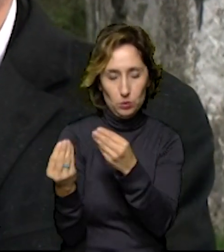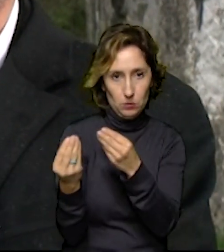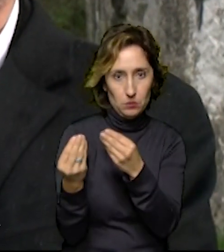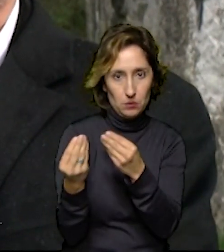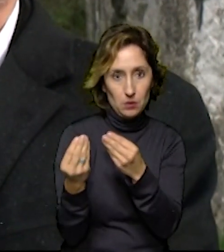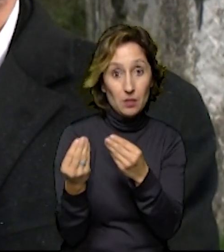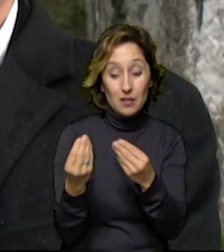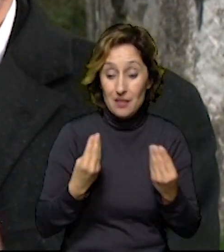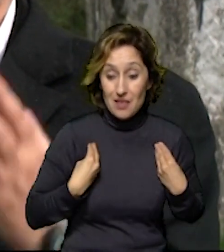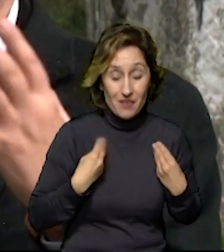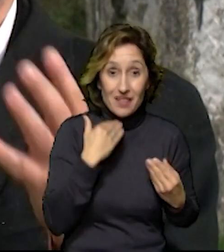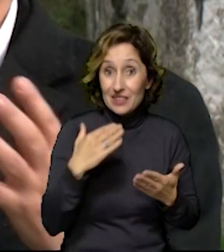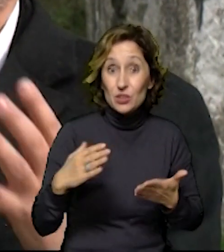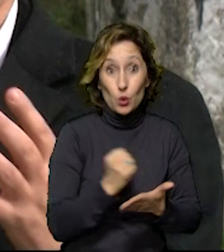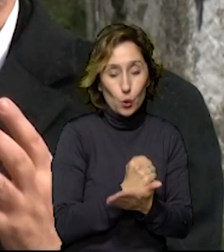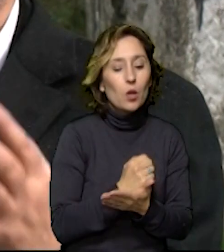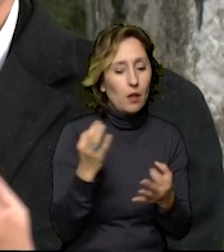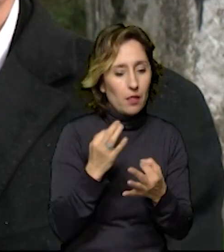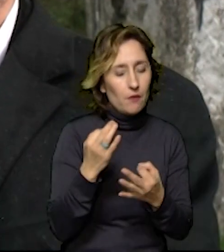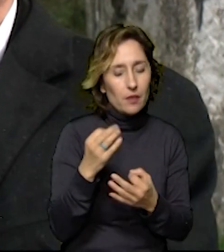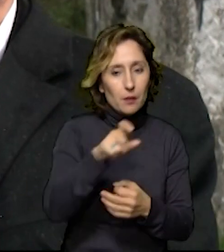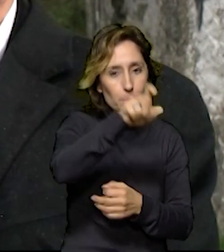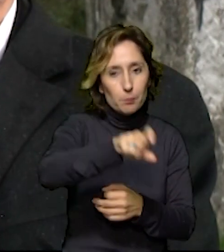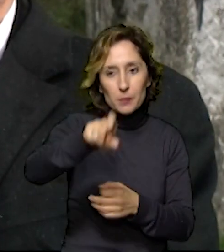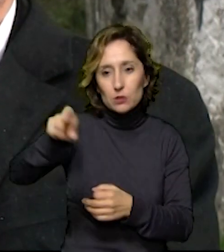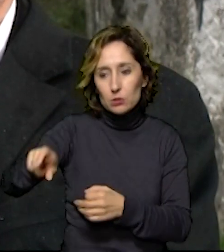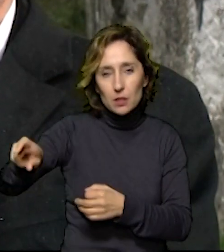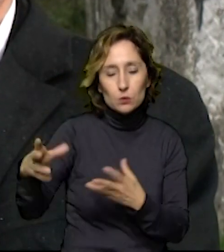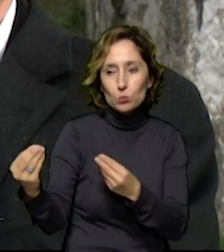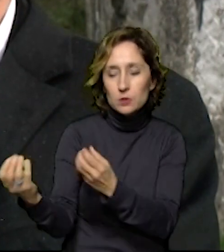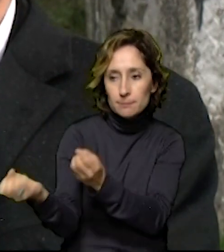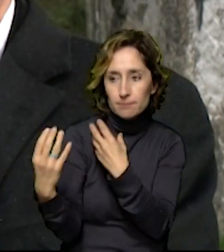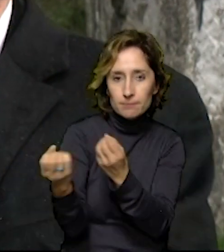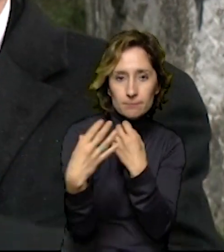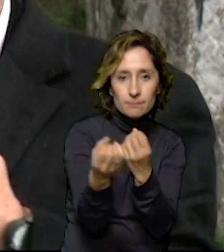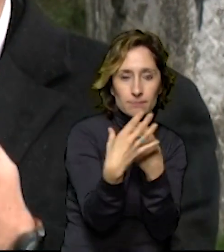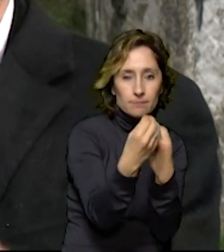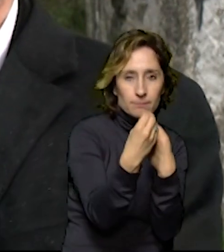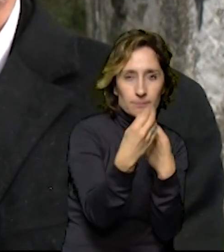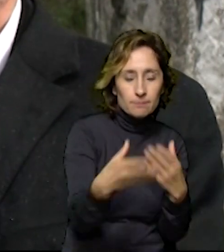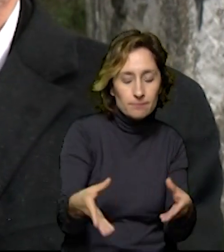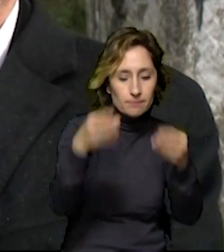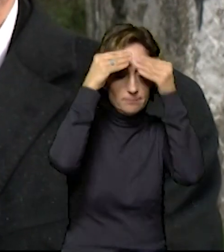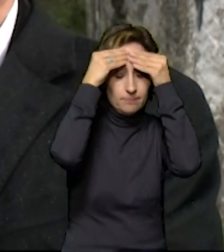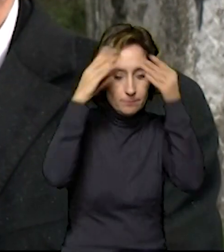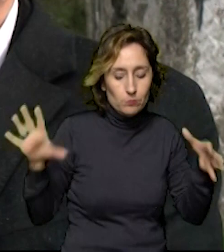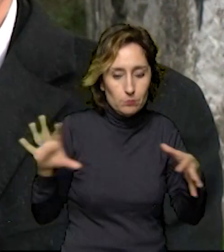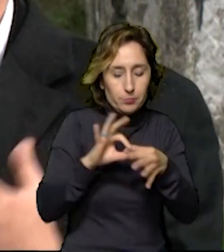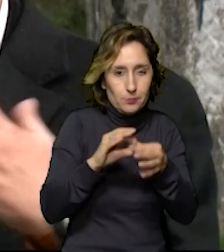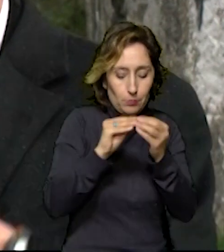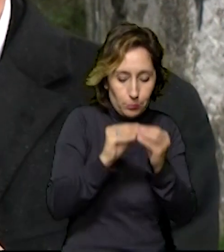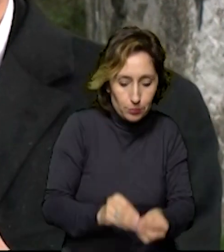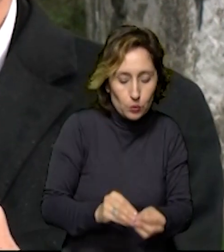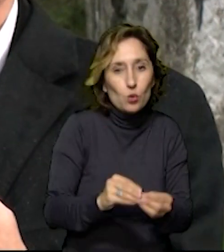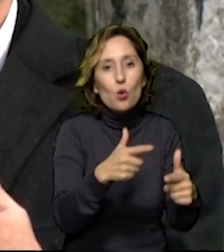es plural. Por lo tanto, hay que escuchar muchas memorias y llegar a un denominador común, a una memoria que